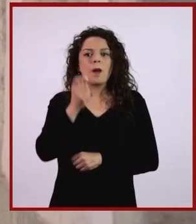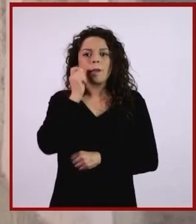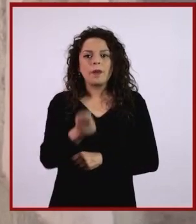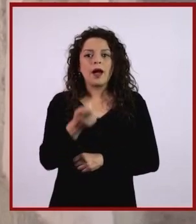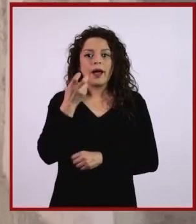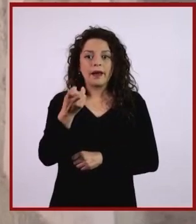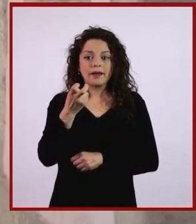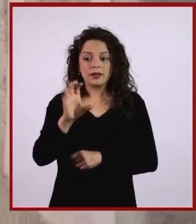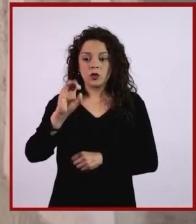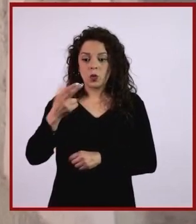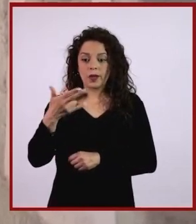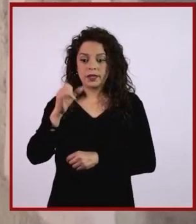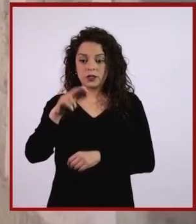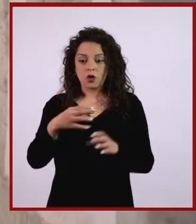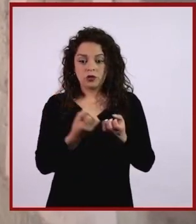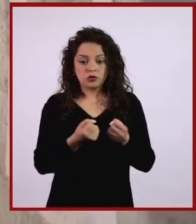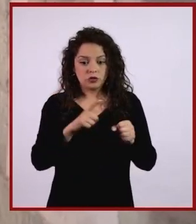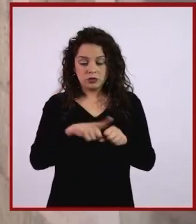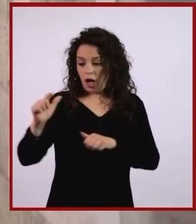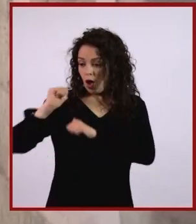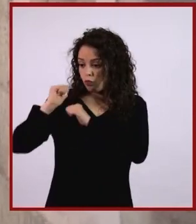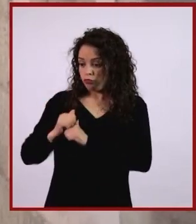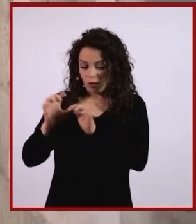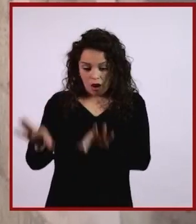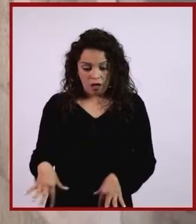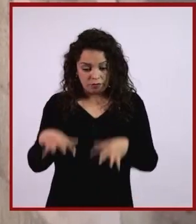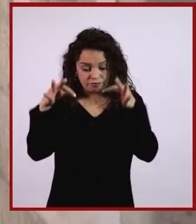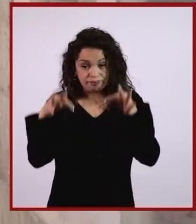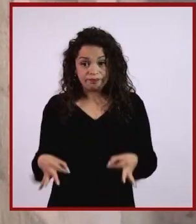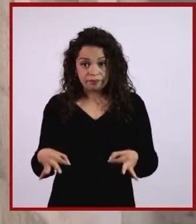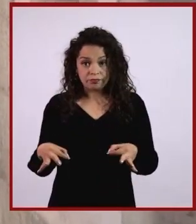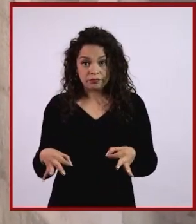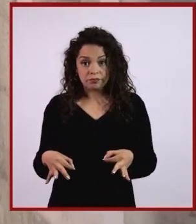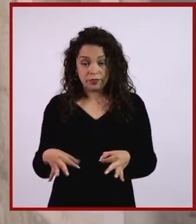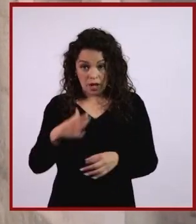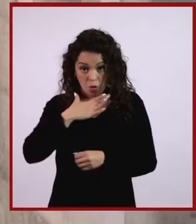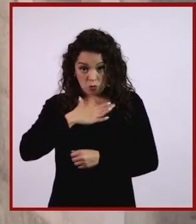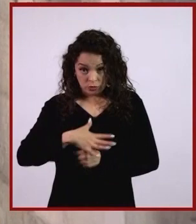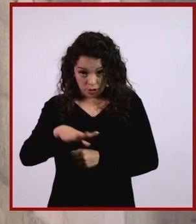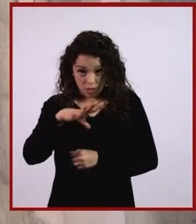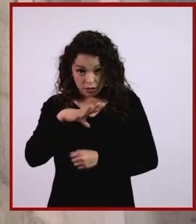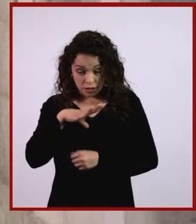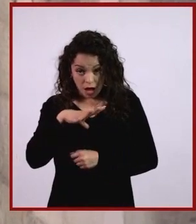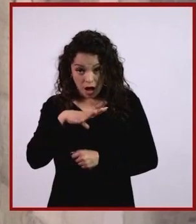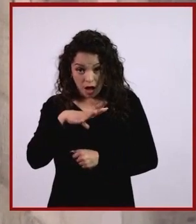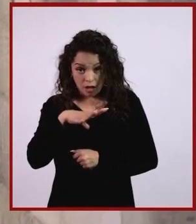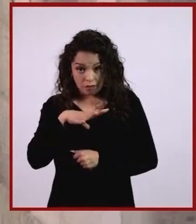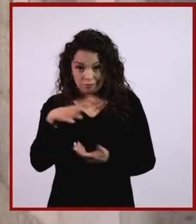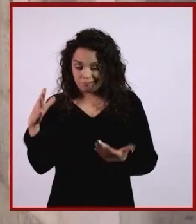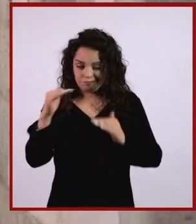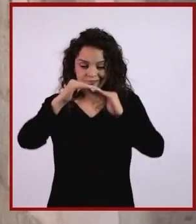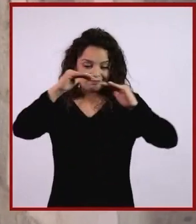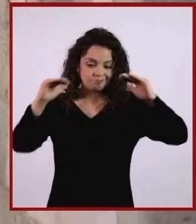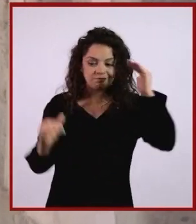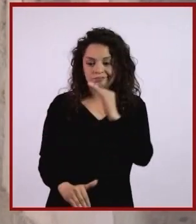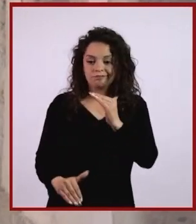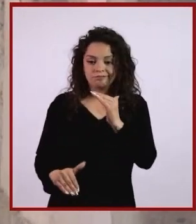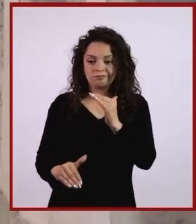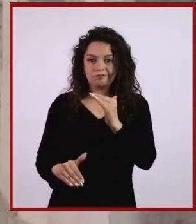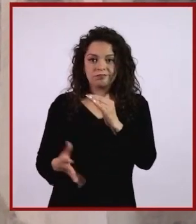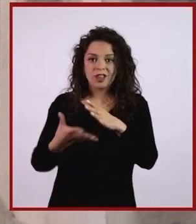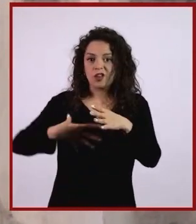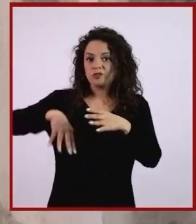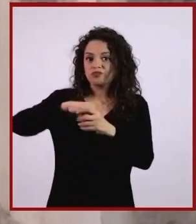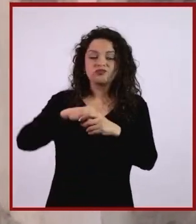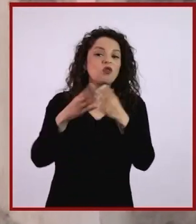estamos con respecto a la cohesión social: la legitimidad de las autoridades, la procuración e impartición de justicia, la desigualdad extrema,